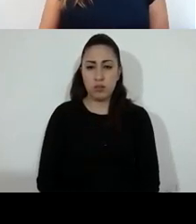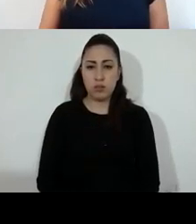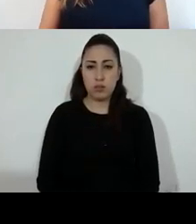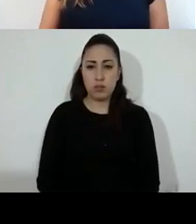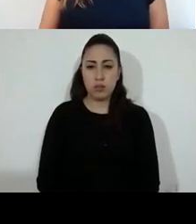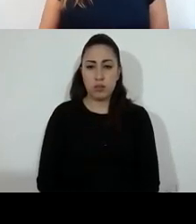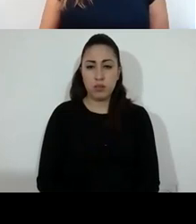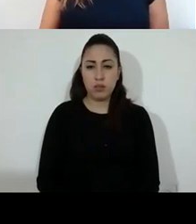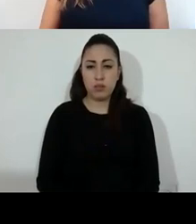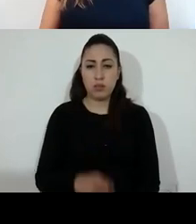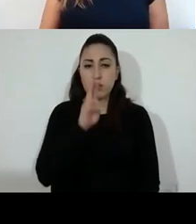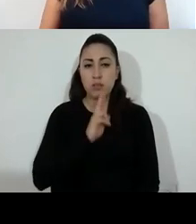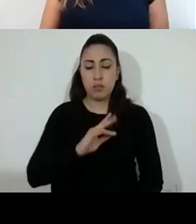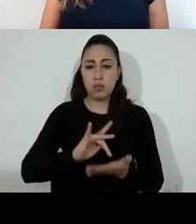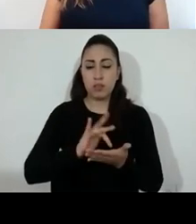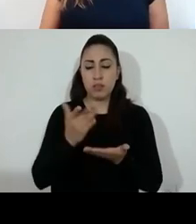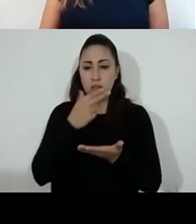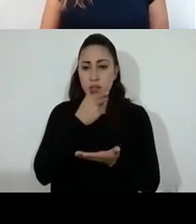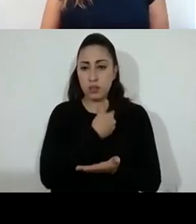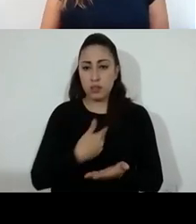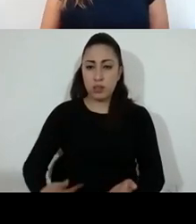Gracias por sus respuestas, presidente. Ok.